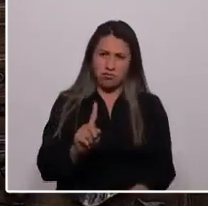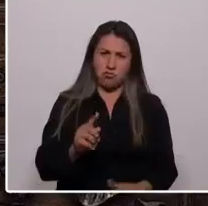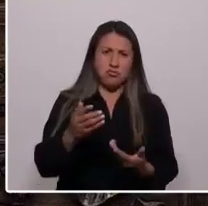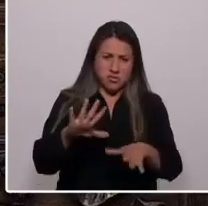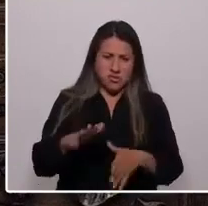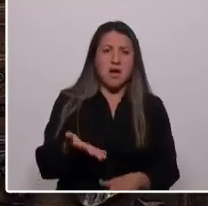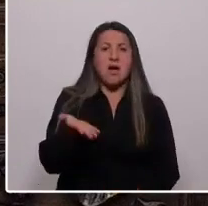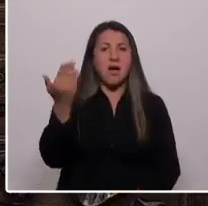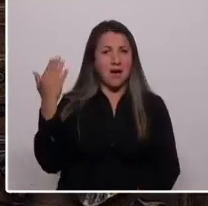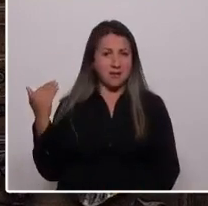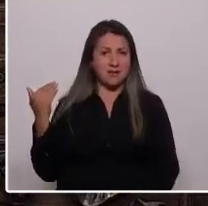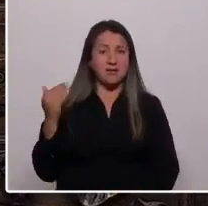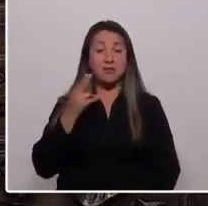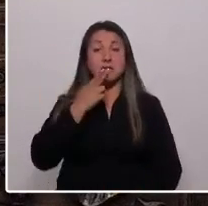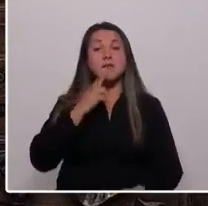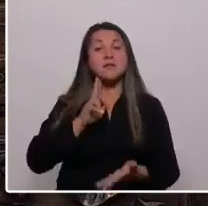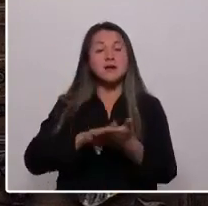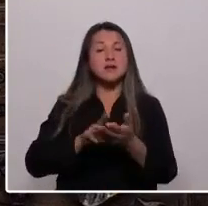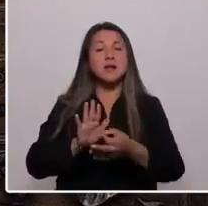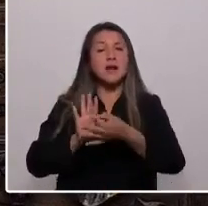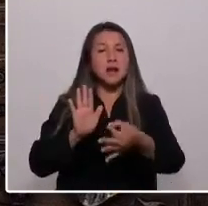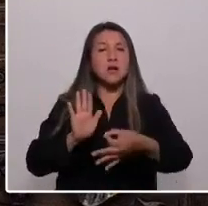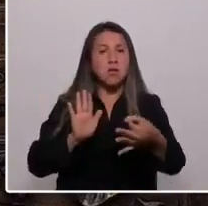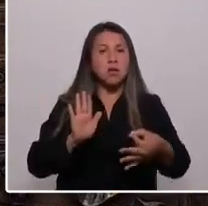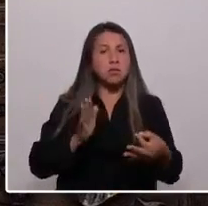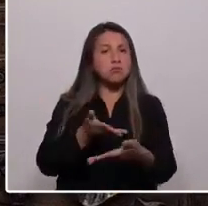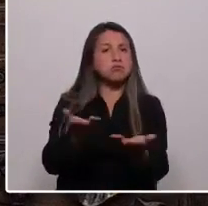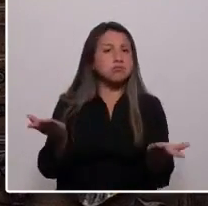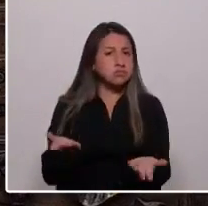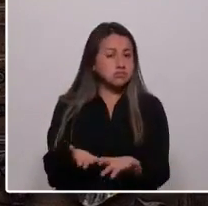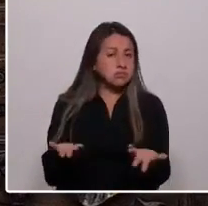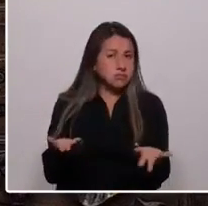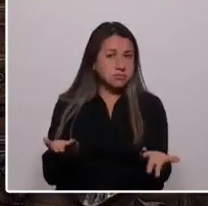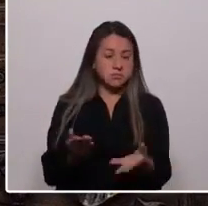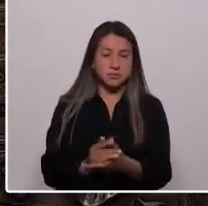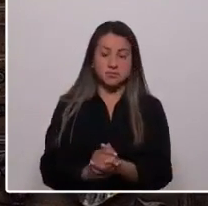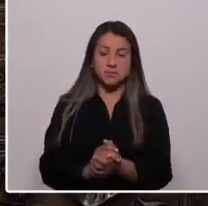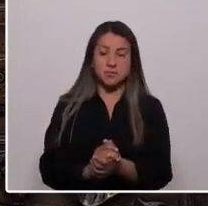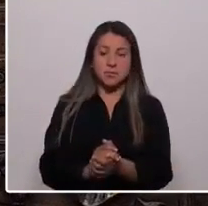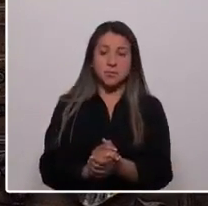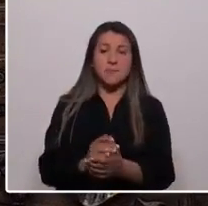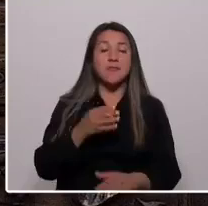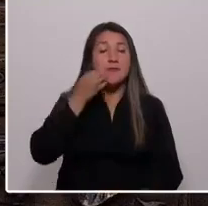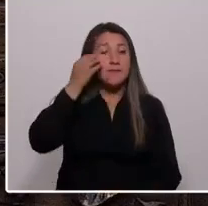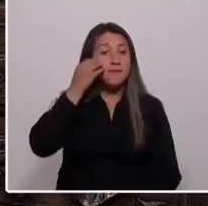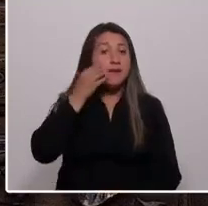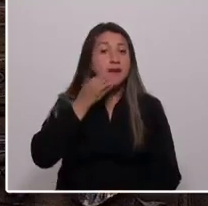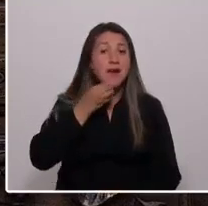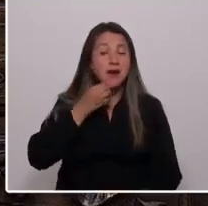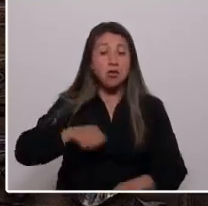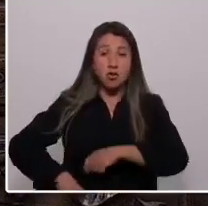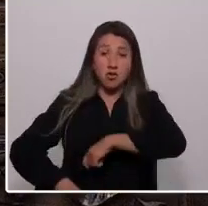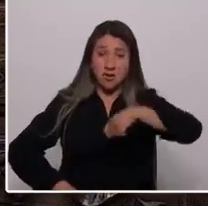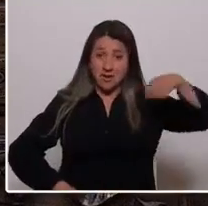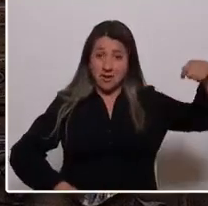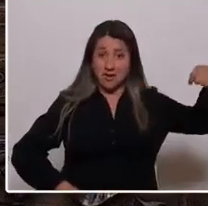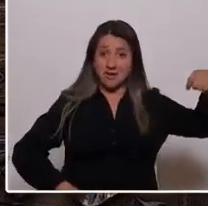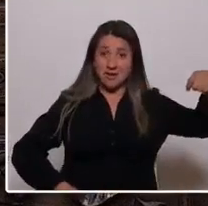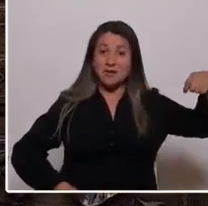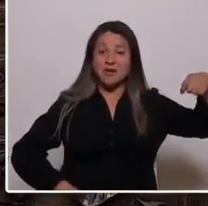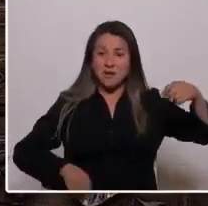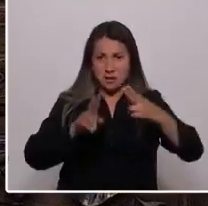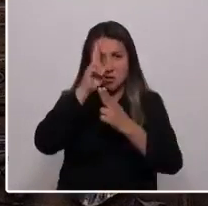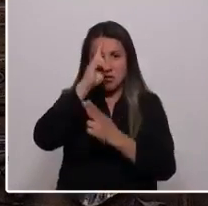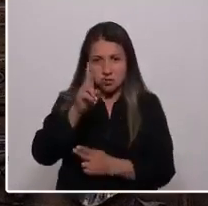esta carta le estoy contando a ustedes de que Bernardo O'Higgins reconoció la independencia de los